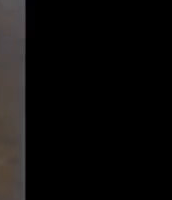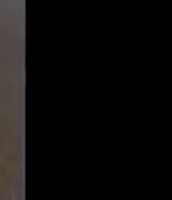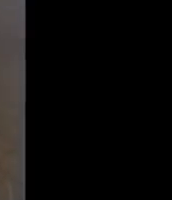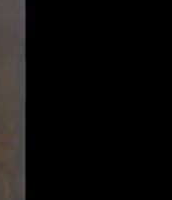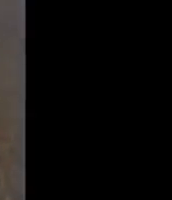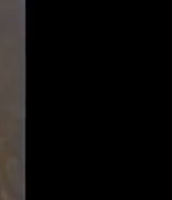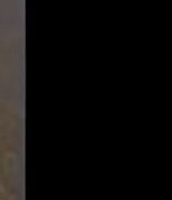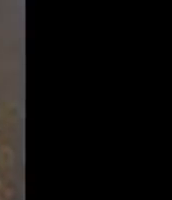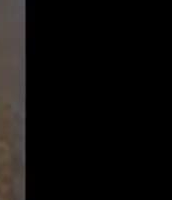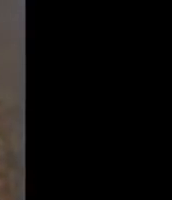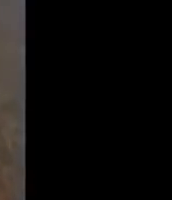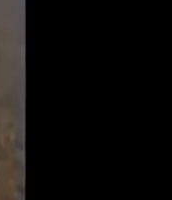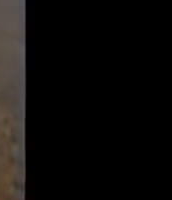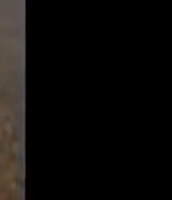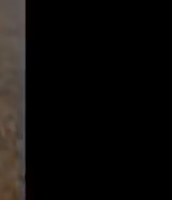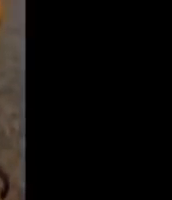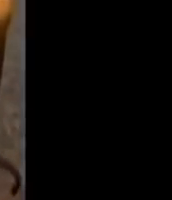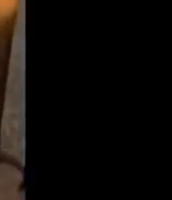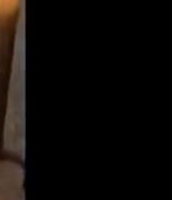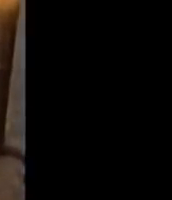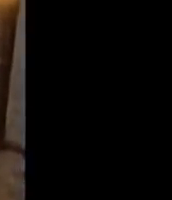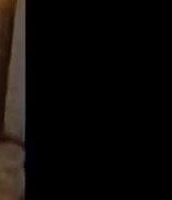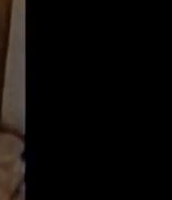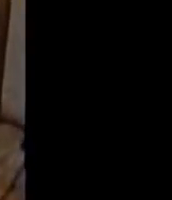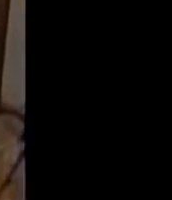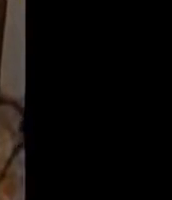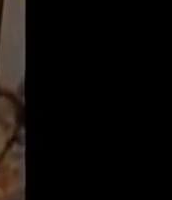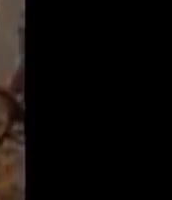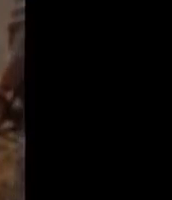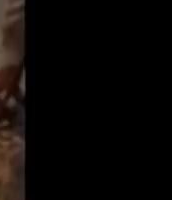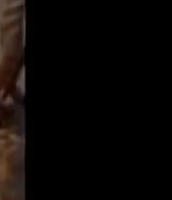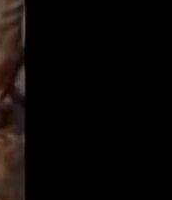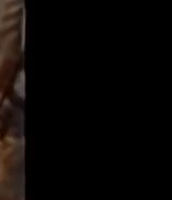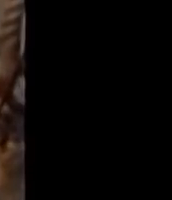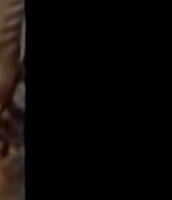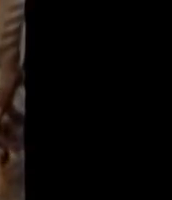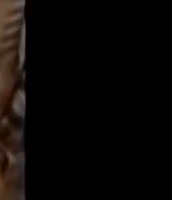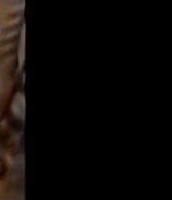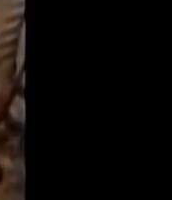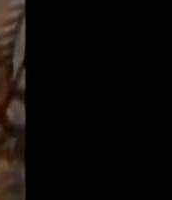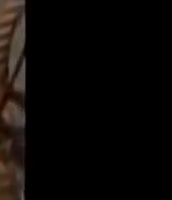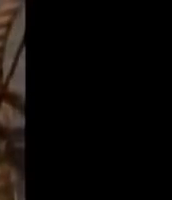¡Sí! Pues fue horrible, fue horrible.